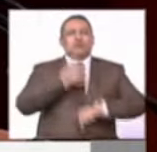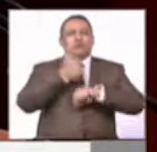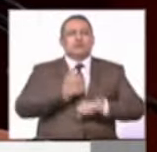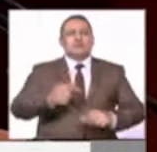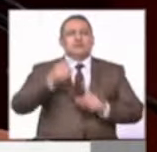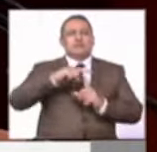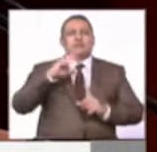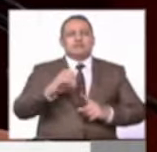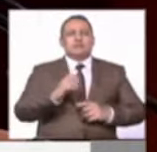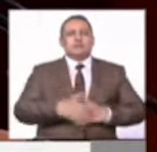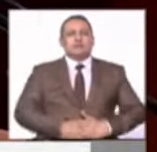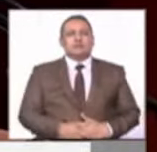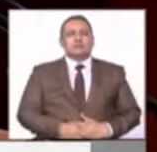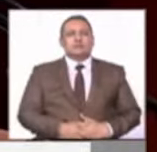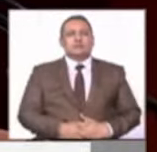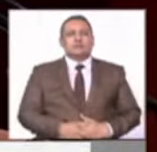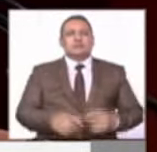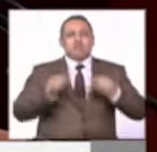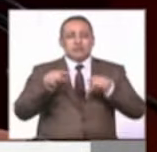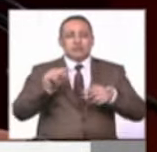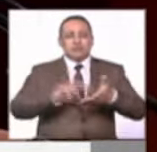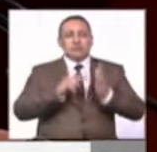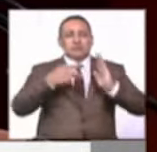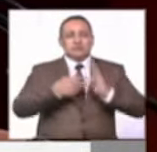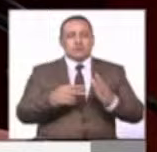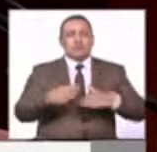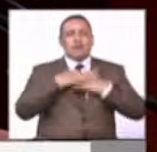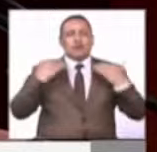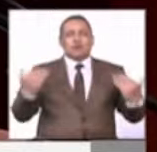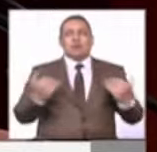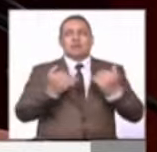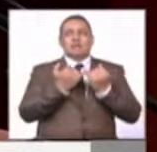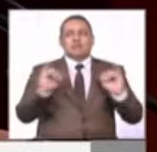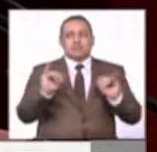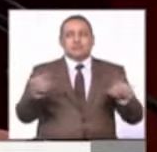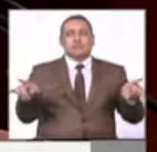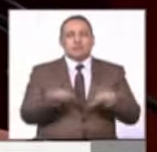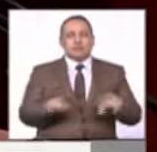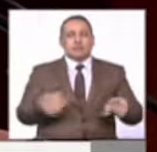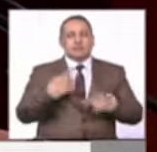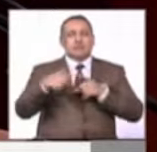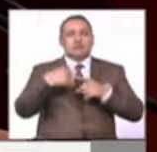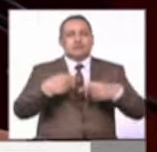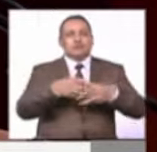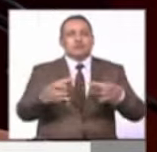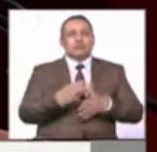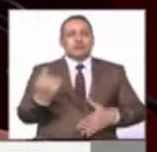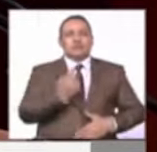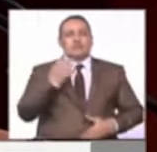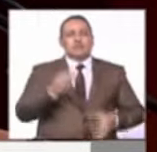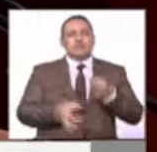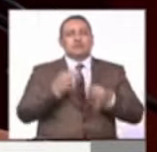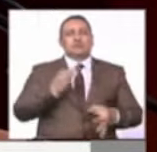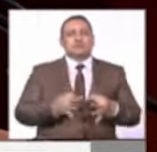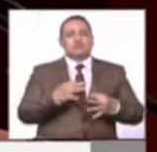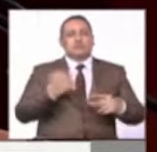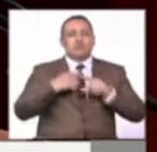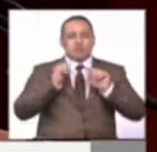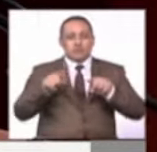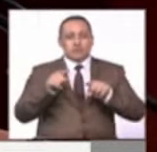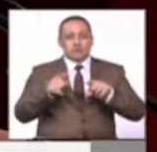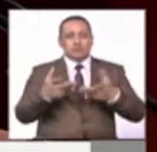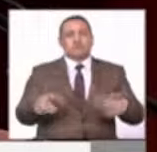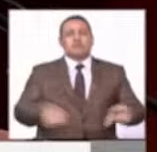tribunal constitucional Y eso significa afectar la autonomía e independencia de los órganos de Justicia por esas